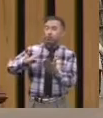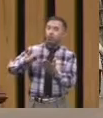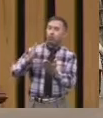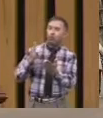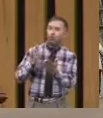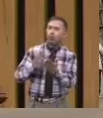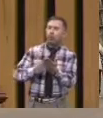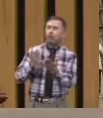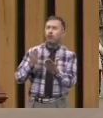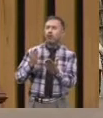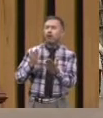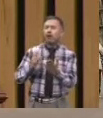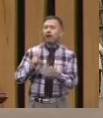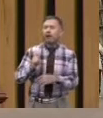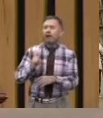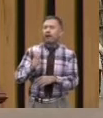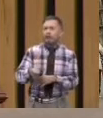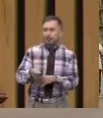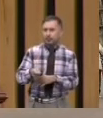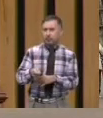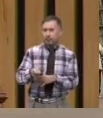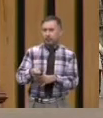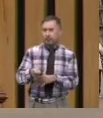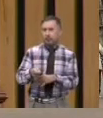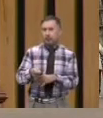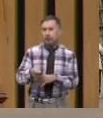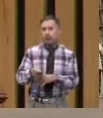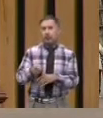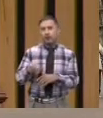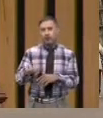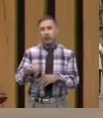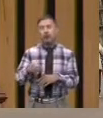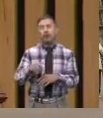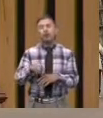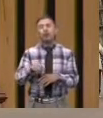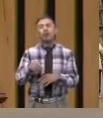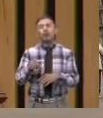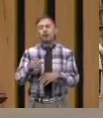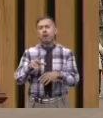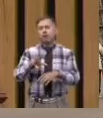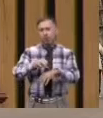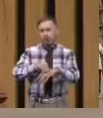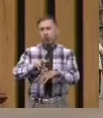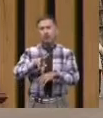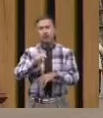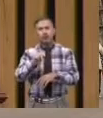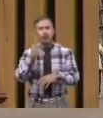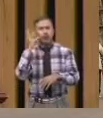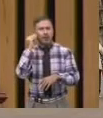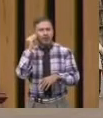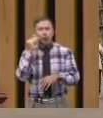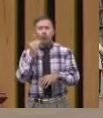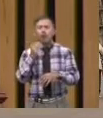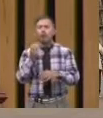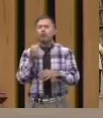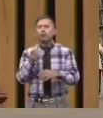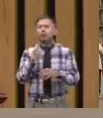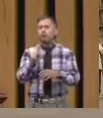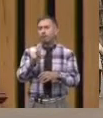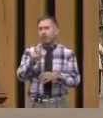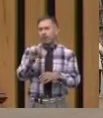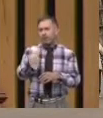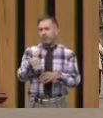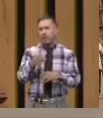consiste en la interrupción de la transmisión de las prerrogativas en radio y televisión al